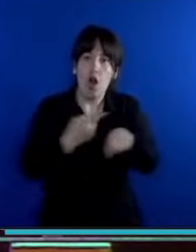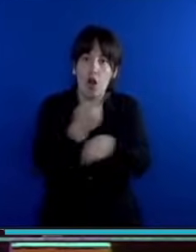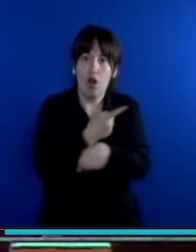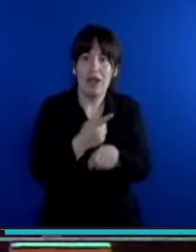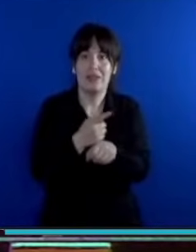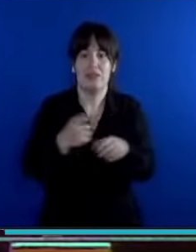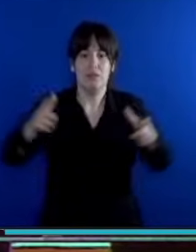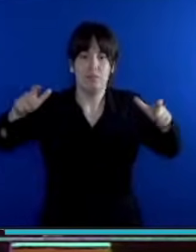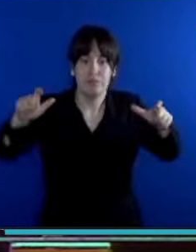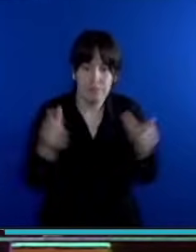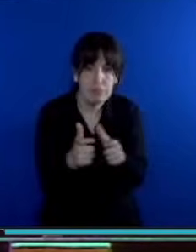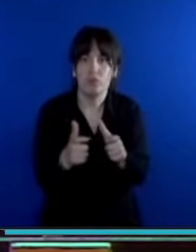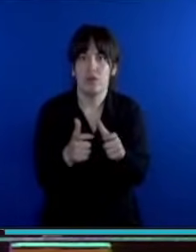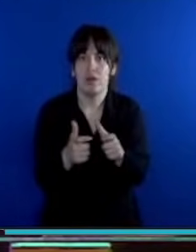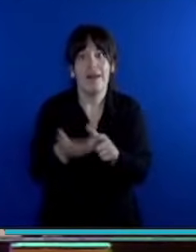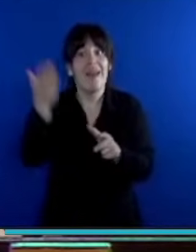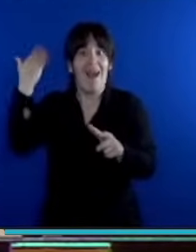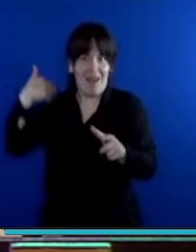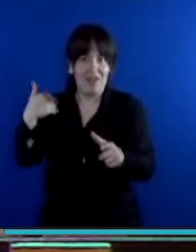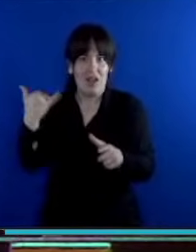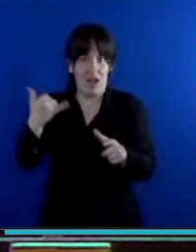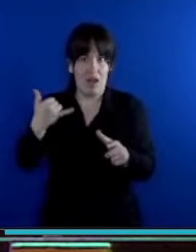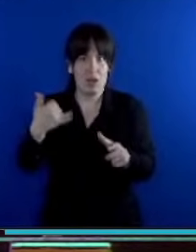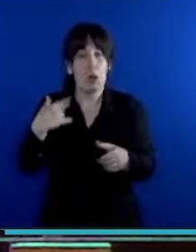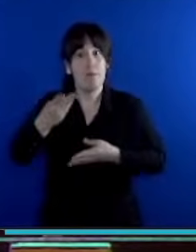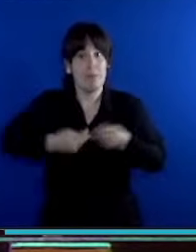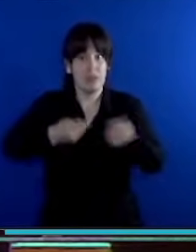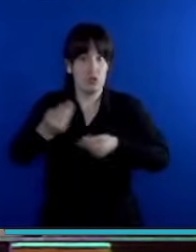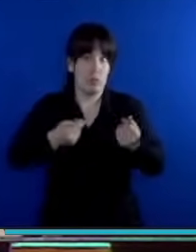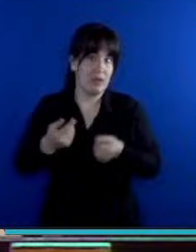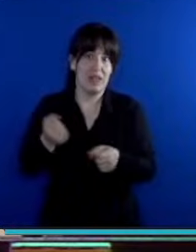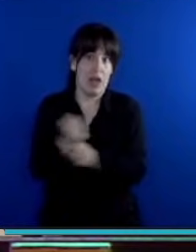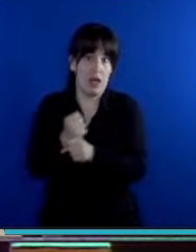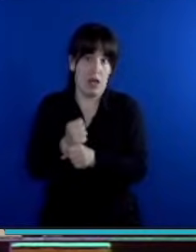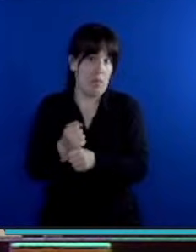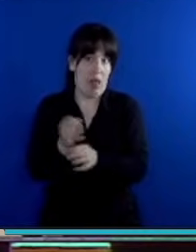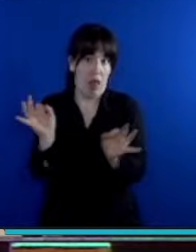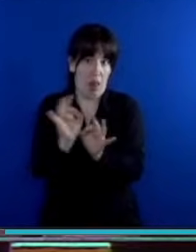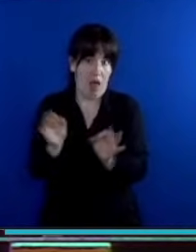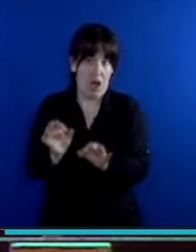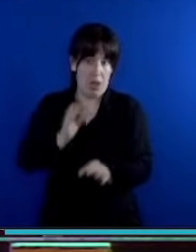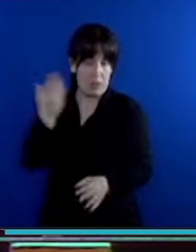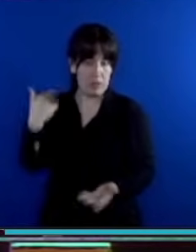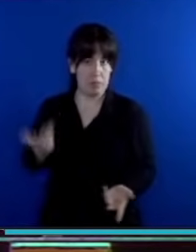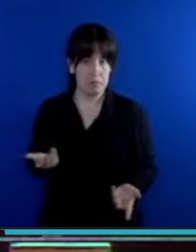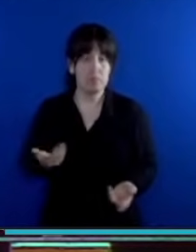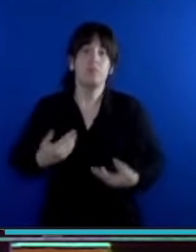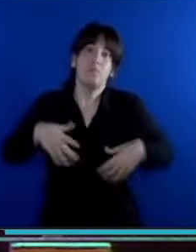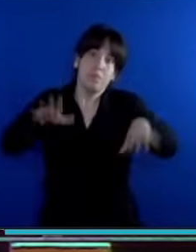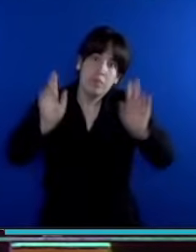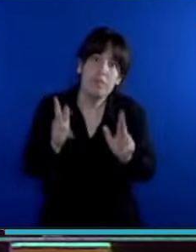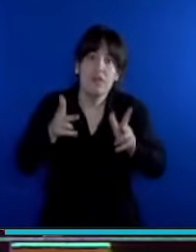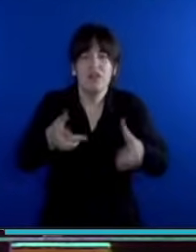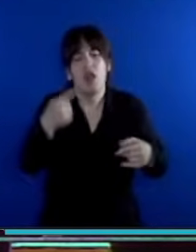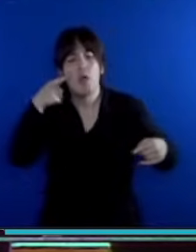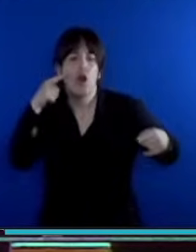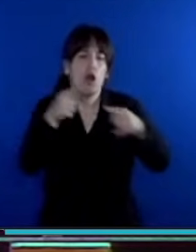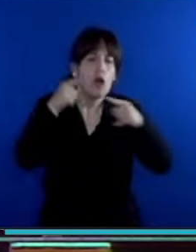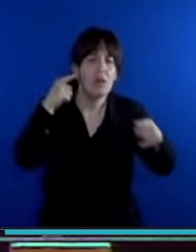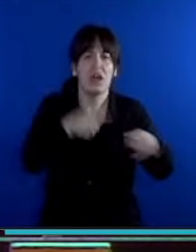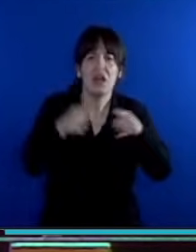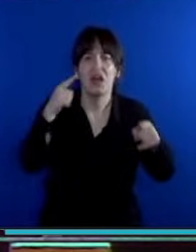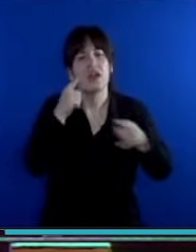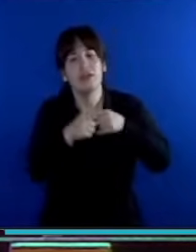menos que las que se contemplaban en el presupuesto que no se aprobó el año pasado. Sin embargo, se establecen objetivos